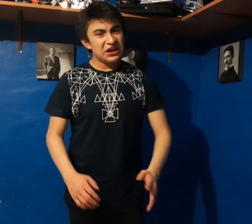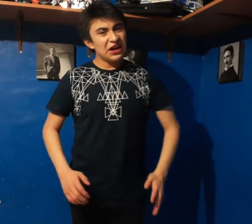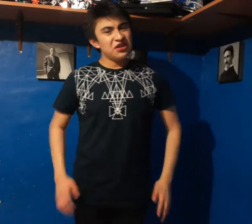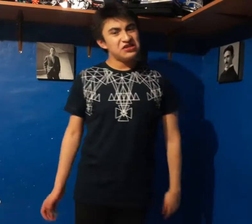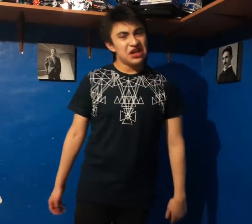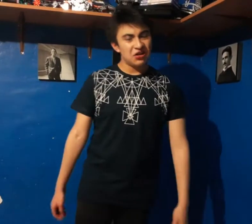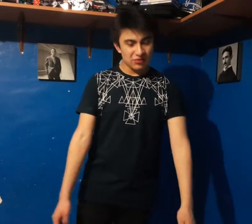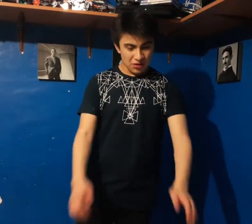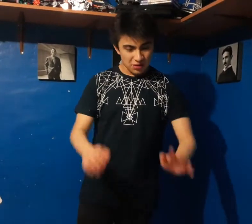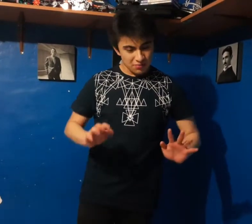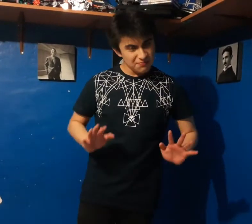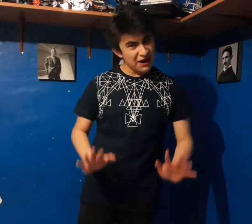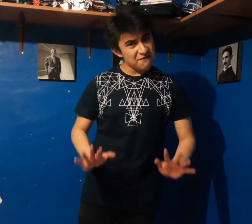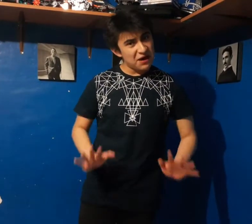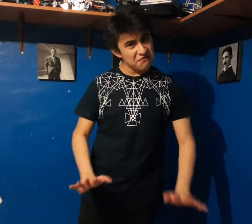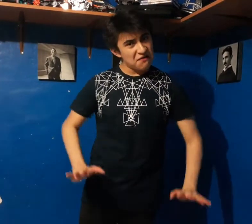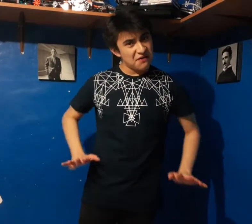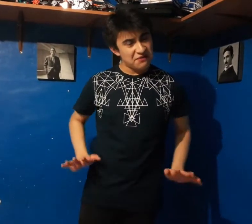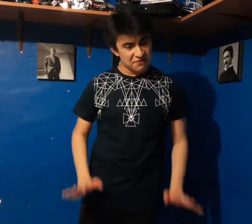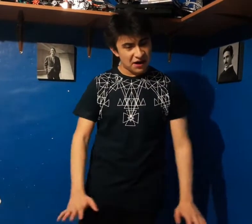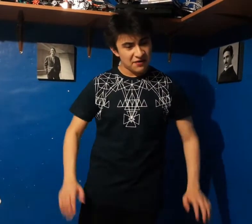Cuando los italianos dijeron,